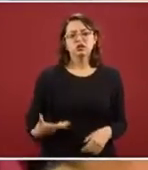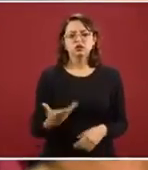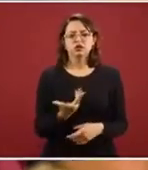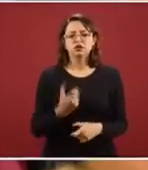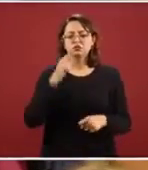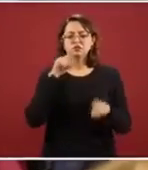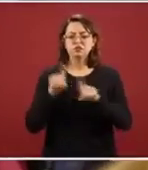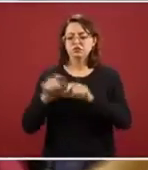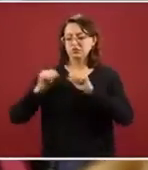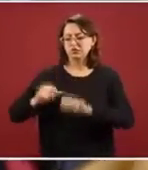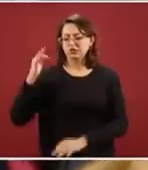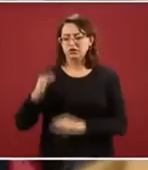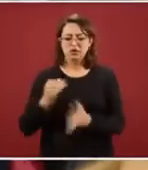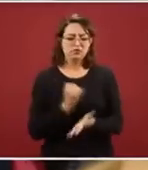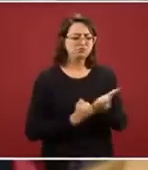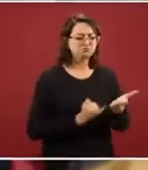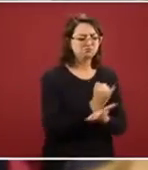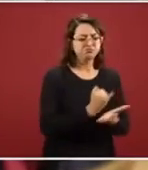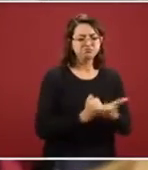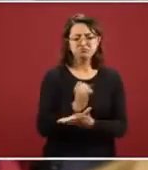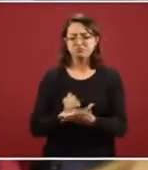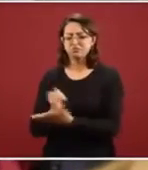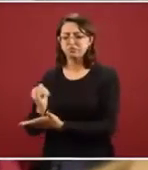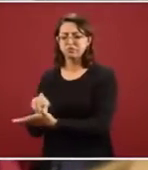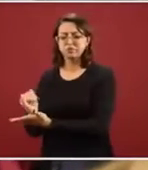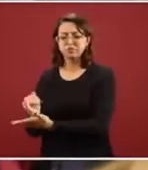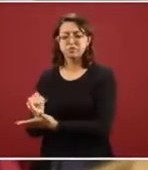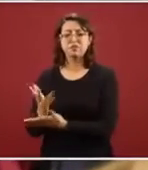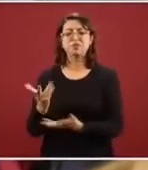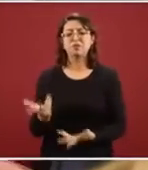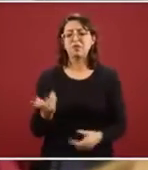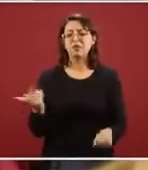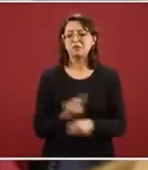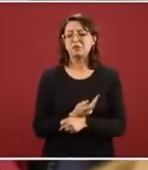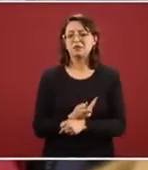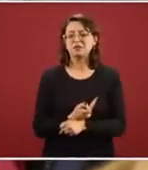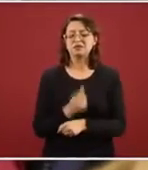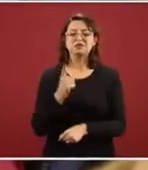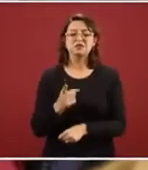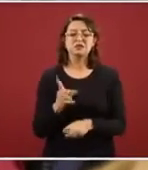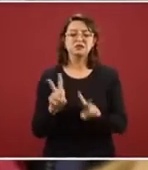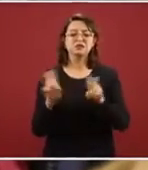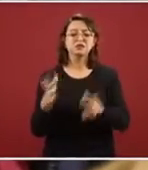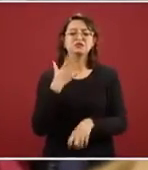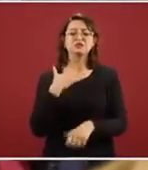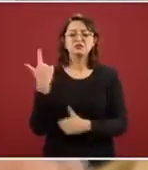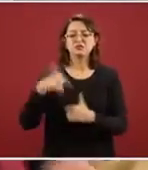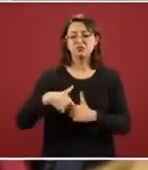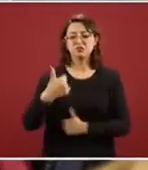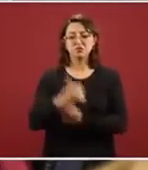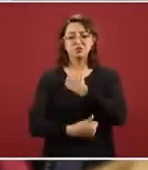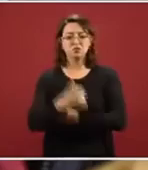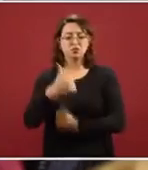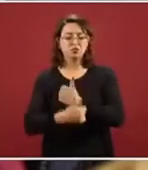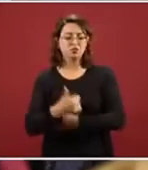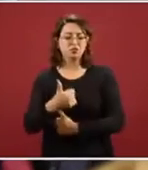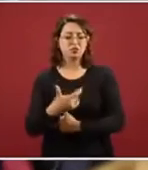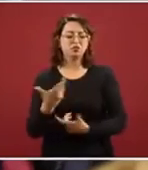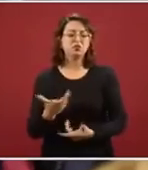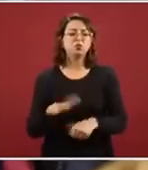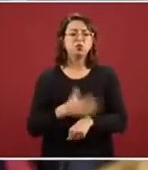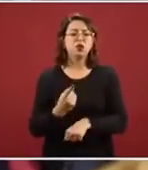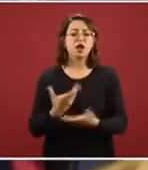Poder Judicial que de alguna manera amenazan la competencia en el mercado de los combustibles que fue abierto a raíz